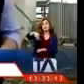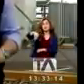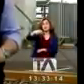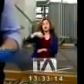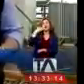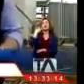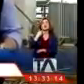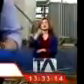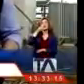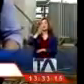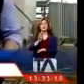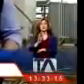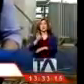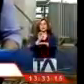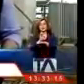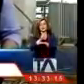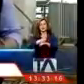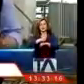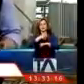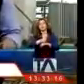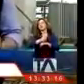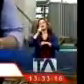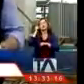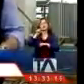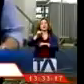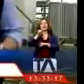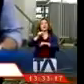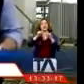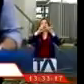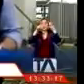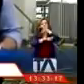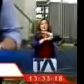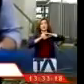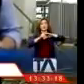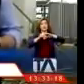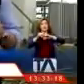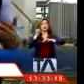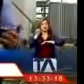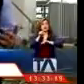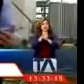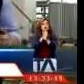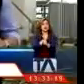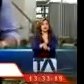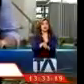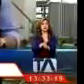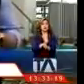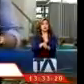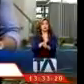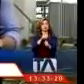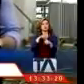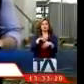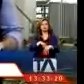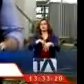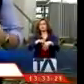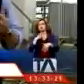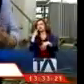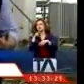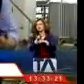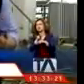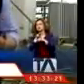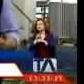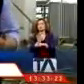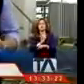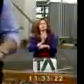16 de enero, autoridades de la estatal petrolera realizarán un recorrido a manera de inspección técnica por